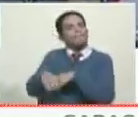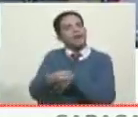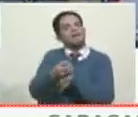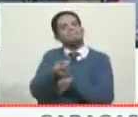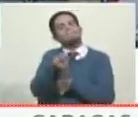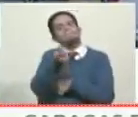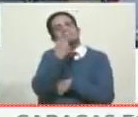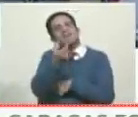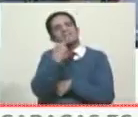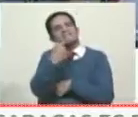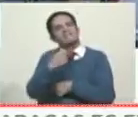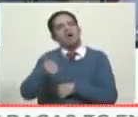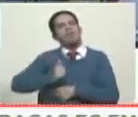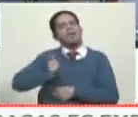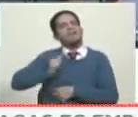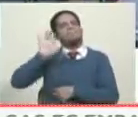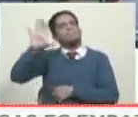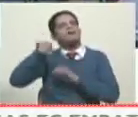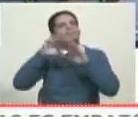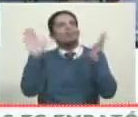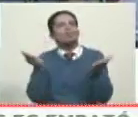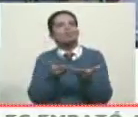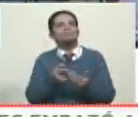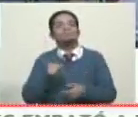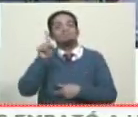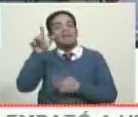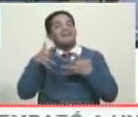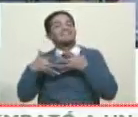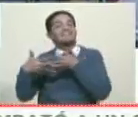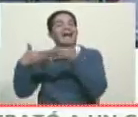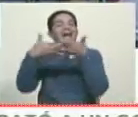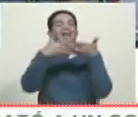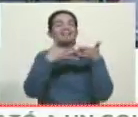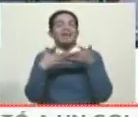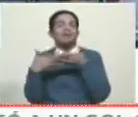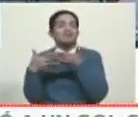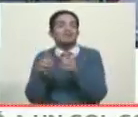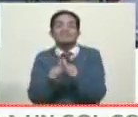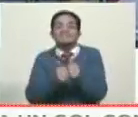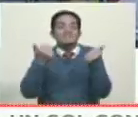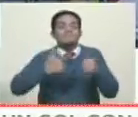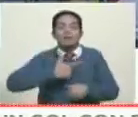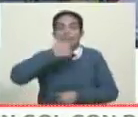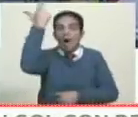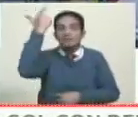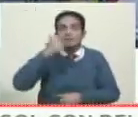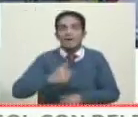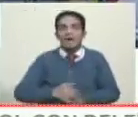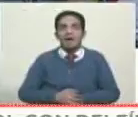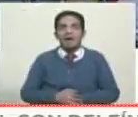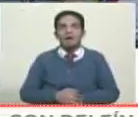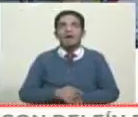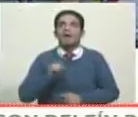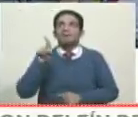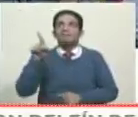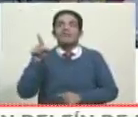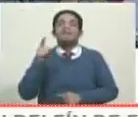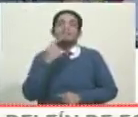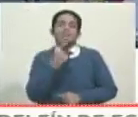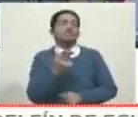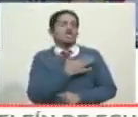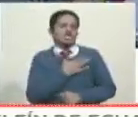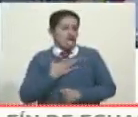el imperialismo zángano cínico y descarado quiere traer ayuda